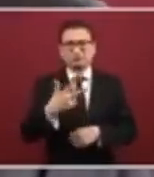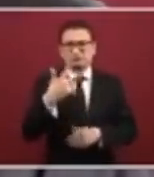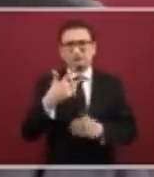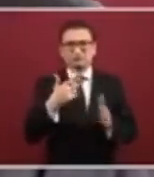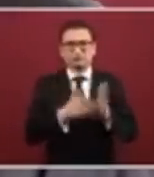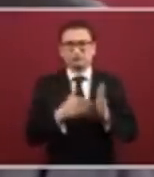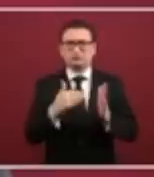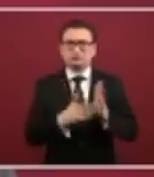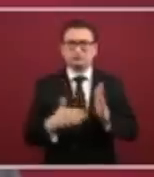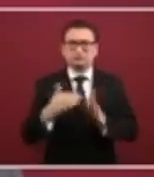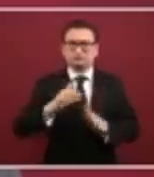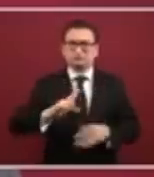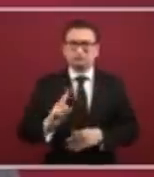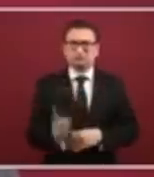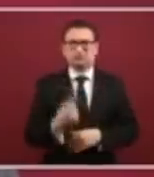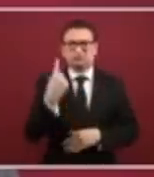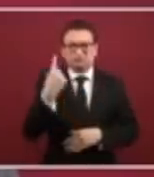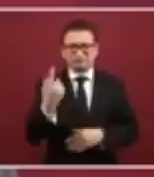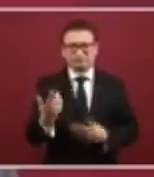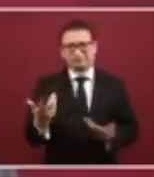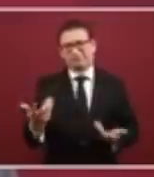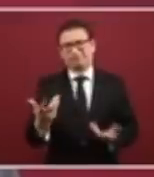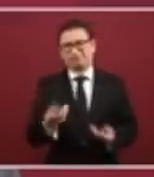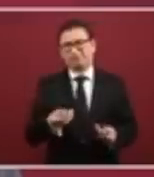8,000 millones de dólares y